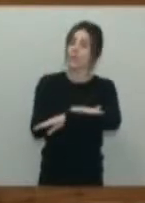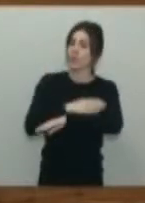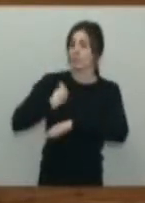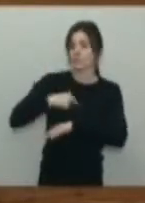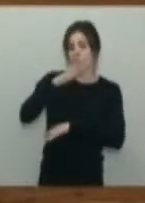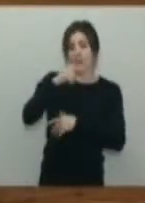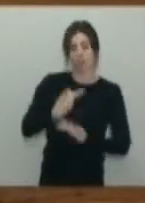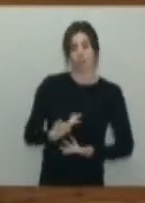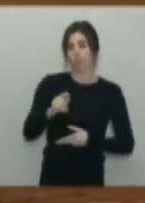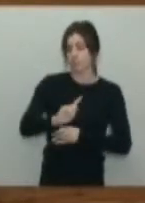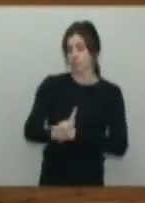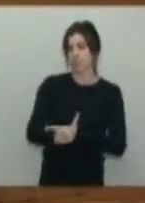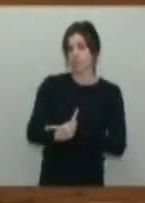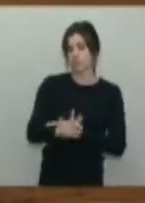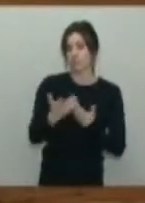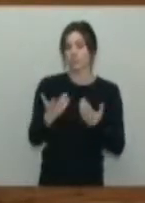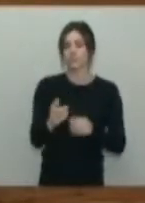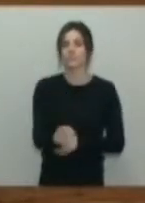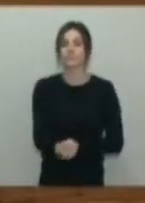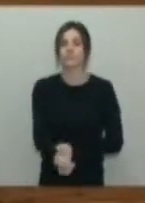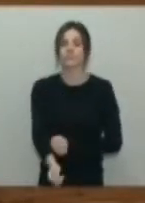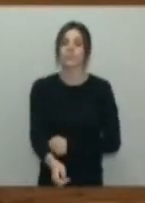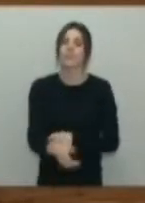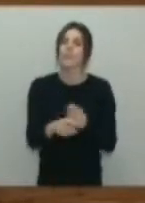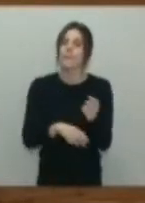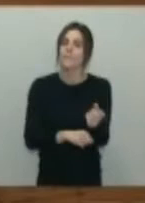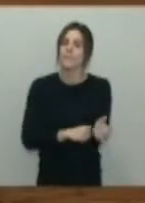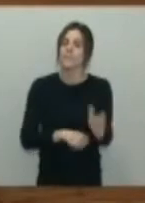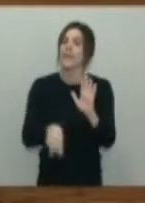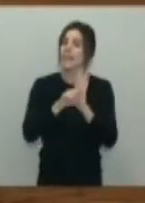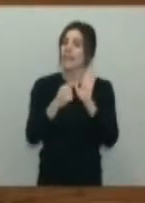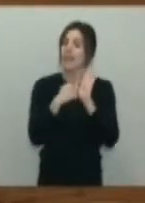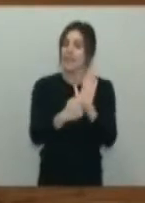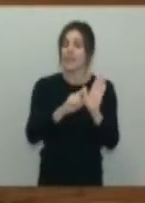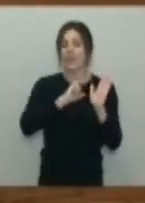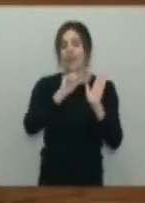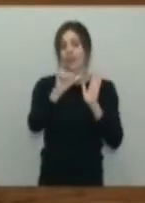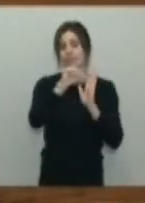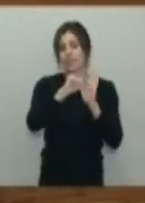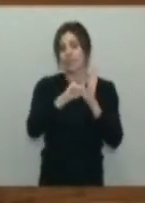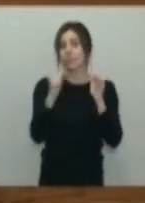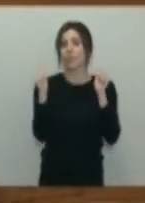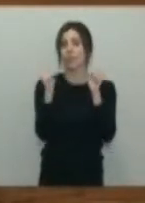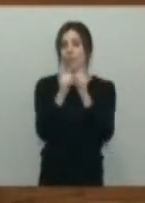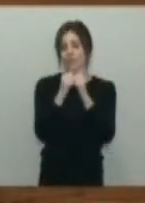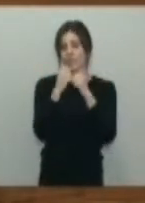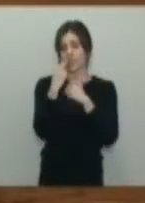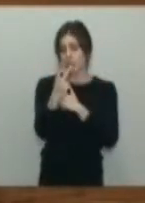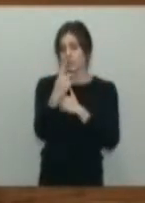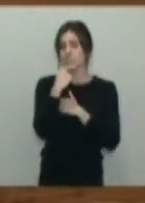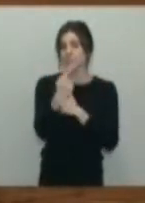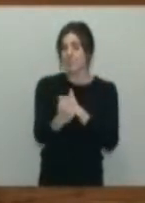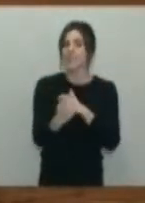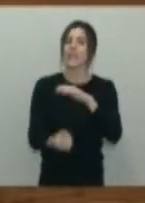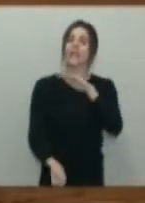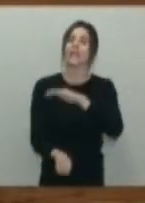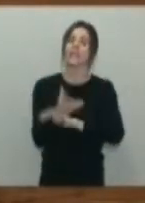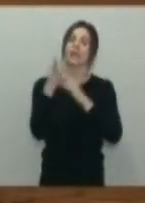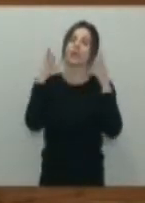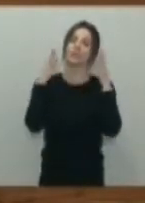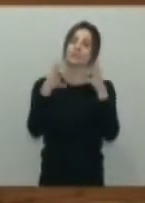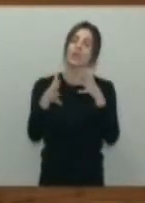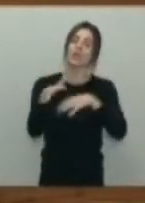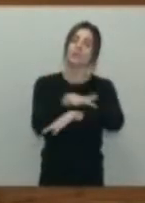que el que gobierna actualmente, donde concretamente en su artículo 22 se contemplaba la creación de un Consejo Estatal del